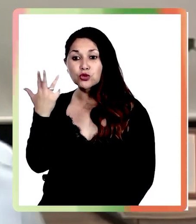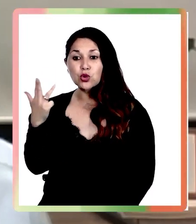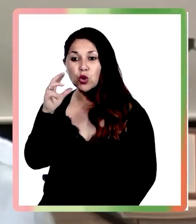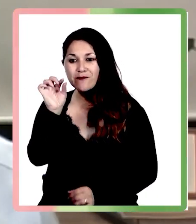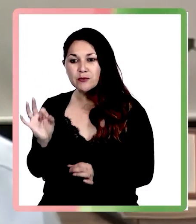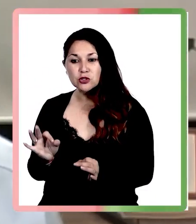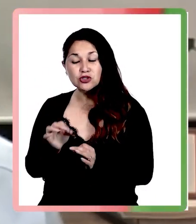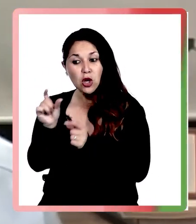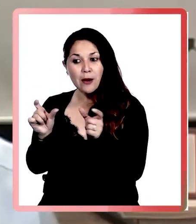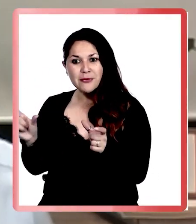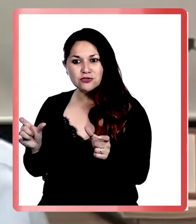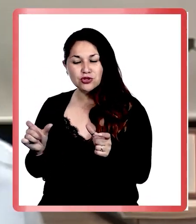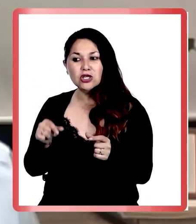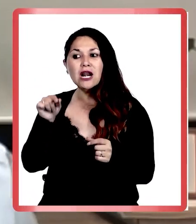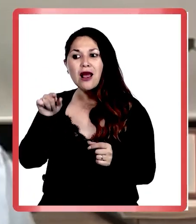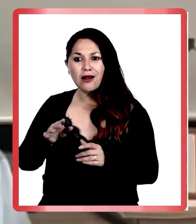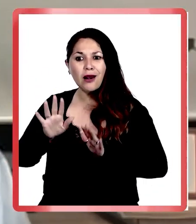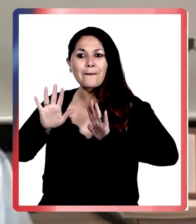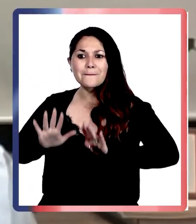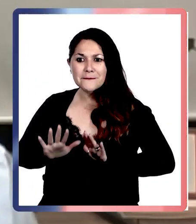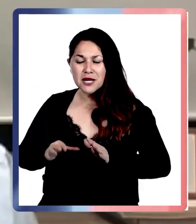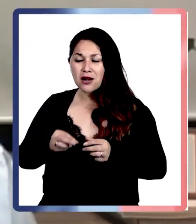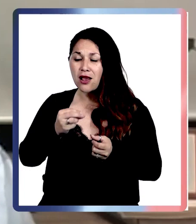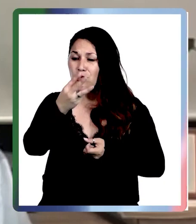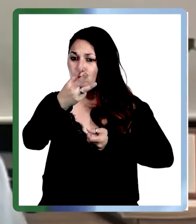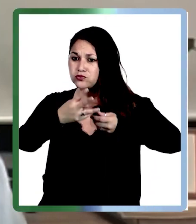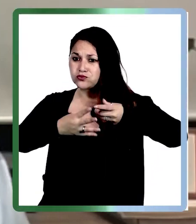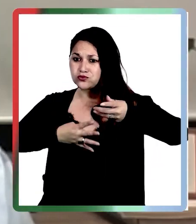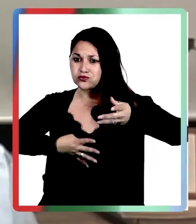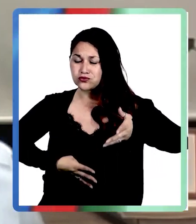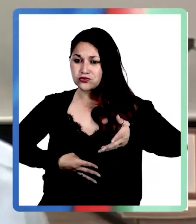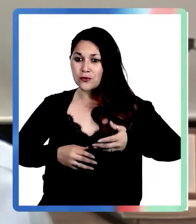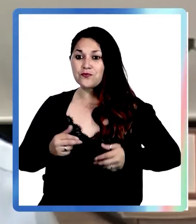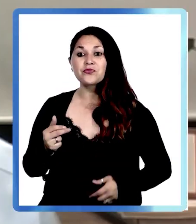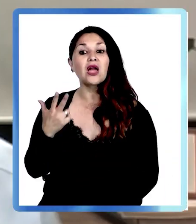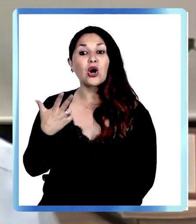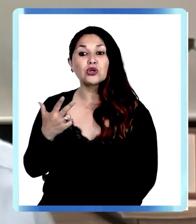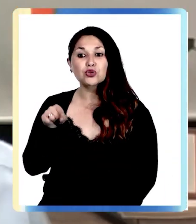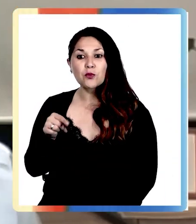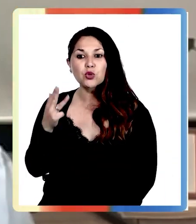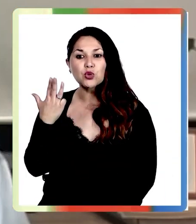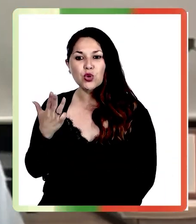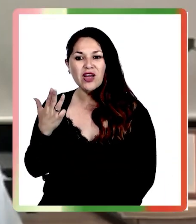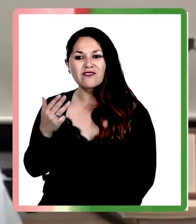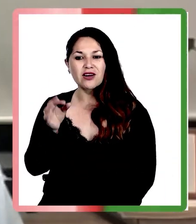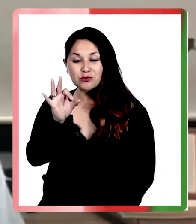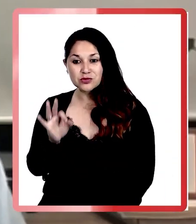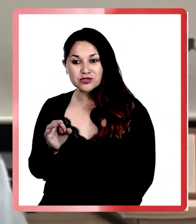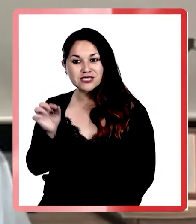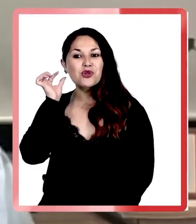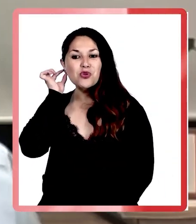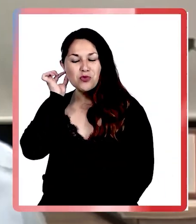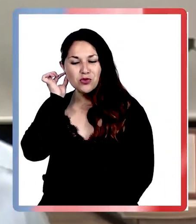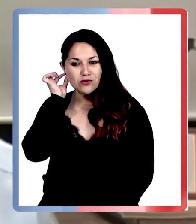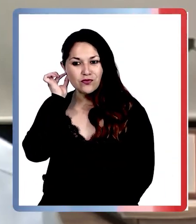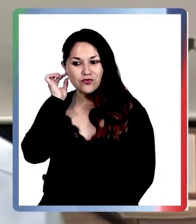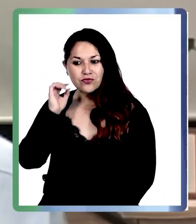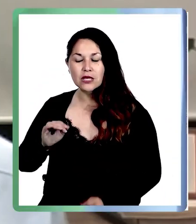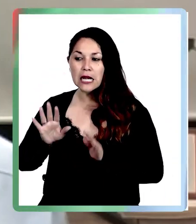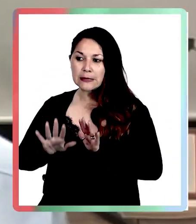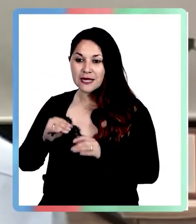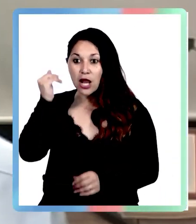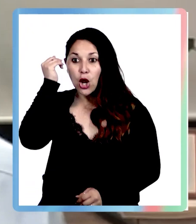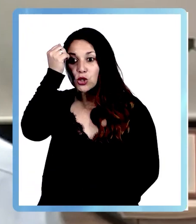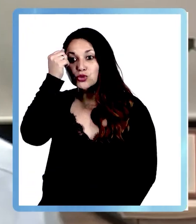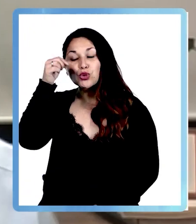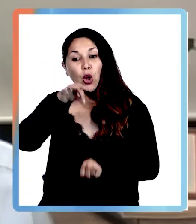más de 300.000 personas en cirugía de espera, el 58,9% son mujeres. En espera de